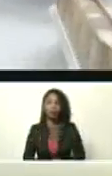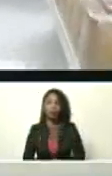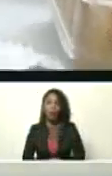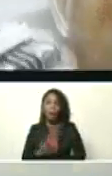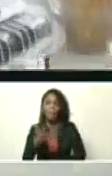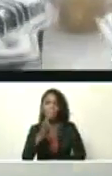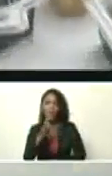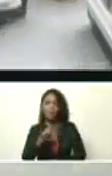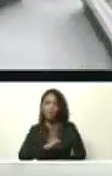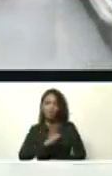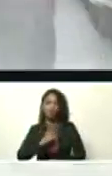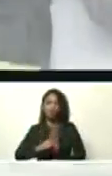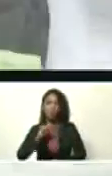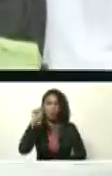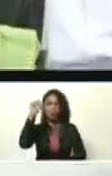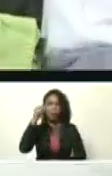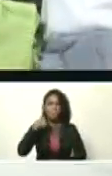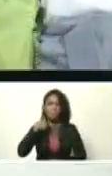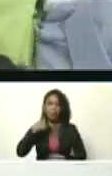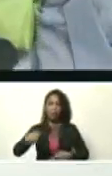Pareciera de Superman, mi rival.